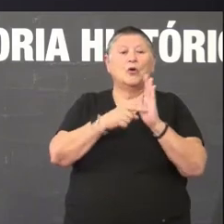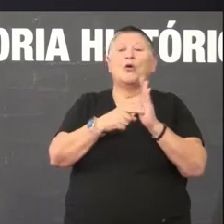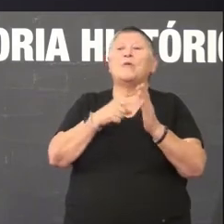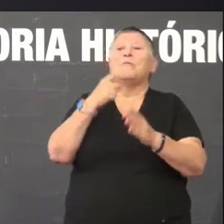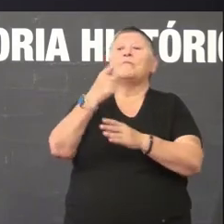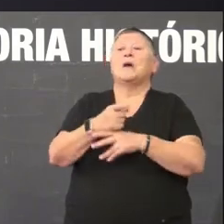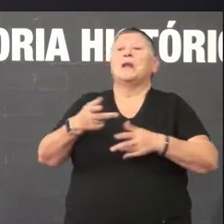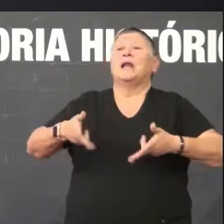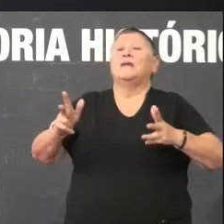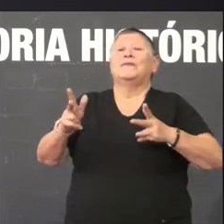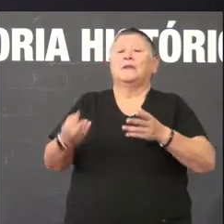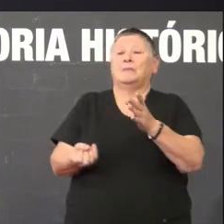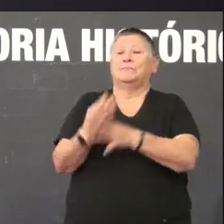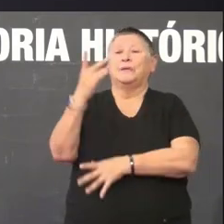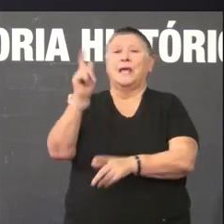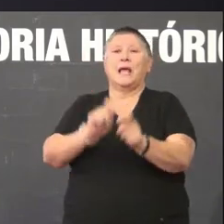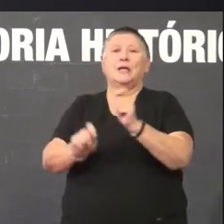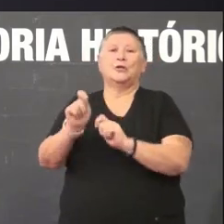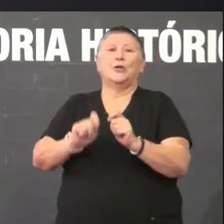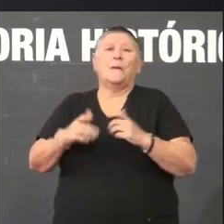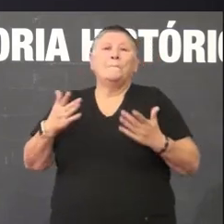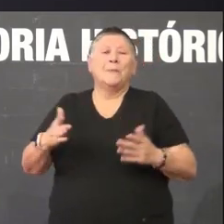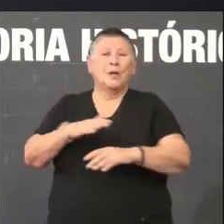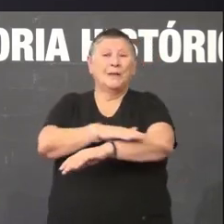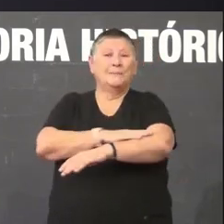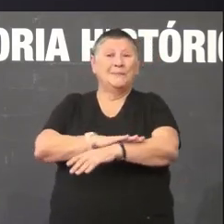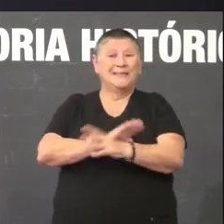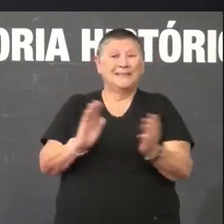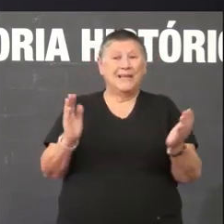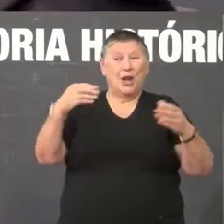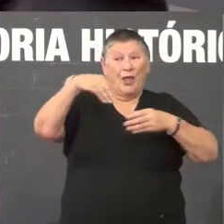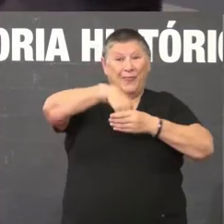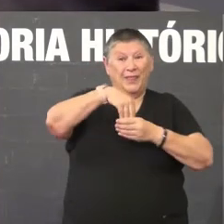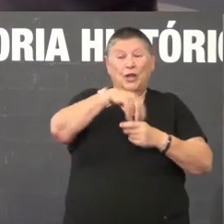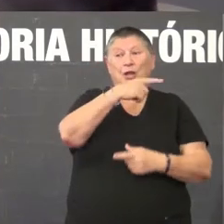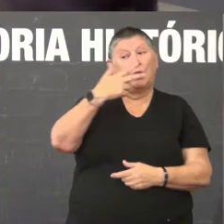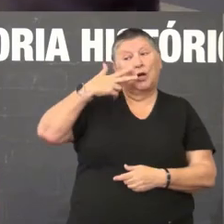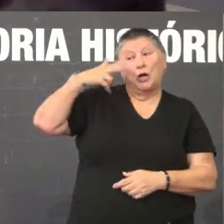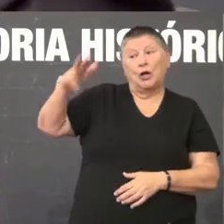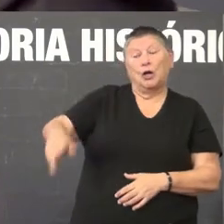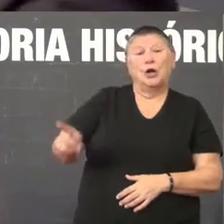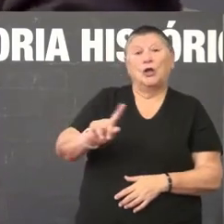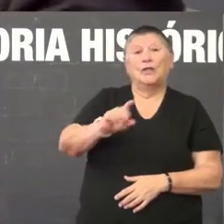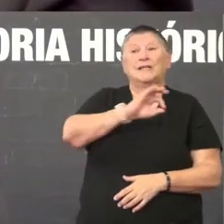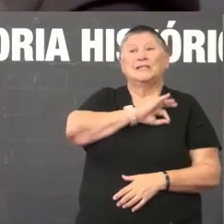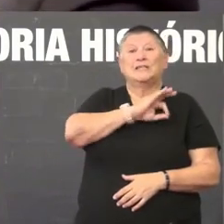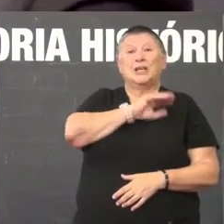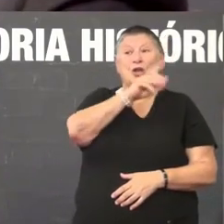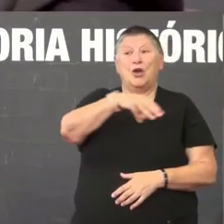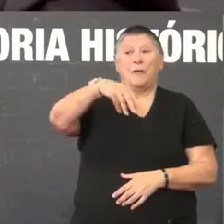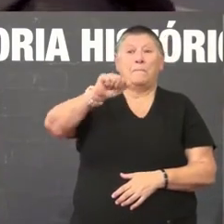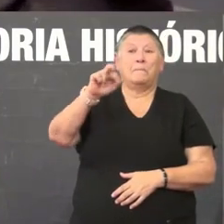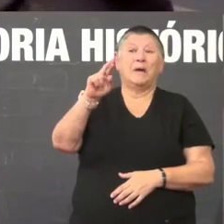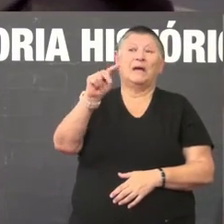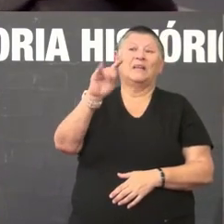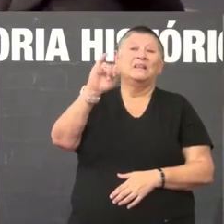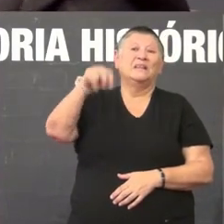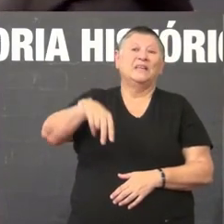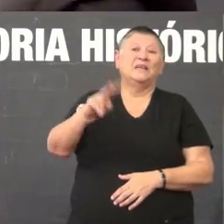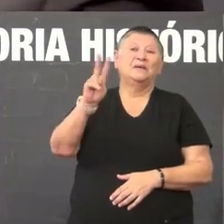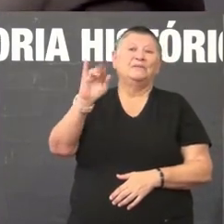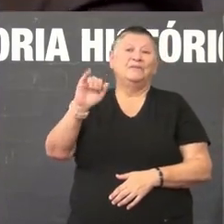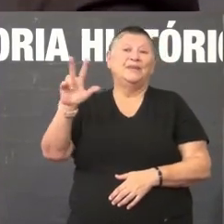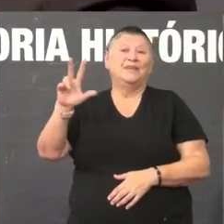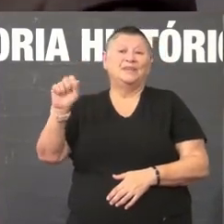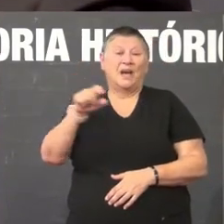asociación. Y eso no fue reconocido por el Ministerio del Interior, por el señor Martín Villa de entonces, y tuvo que ser las autoridades judiciales, nada